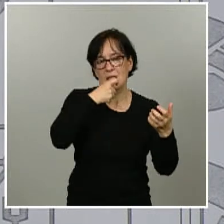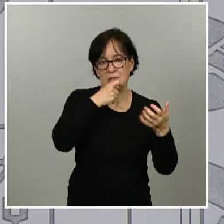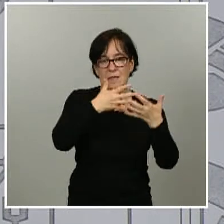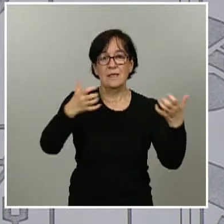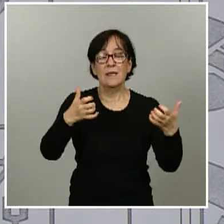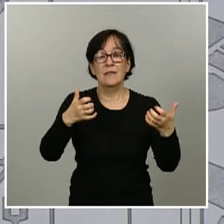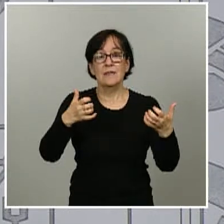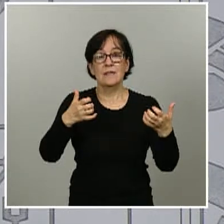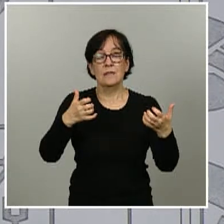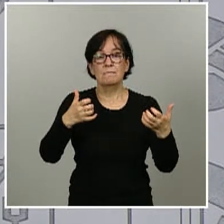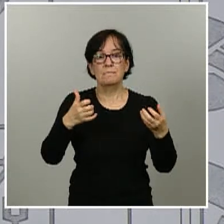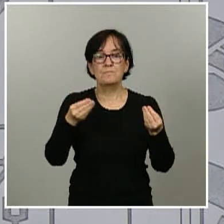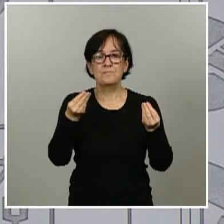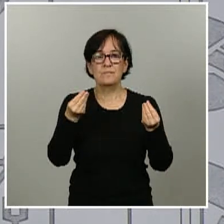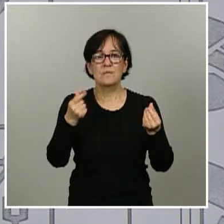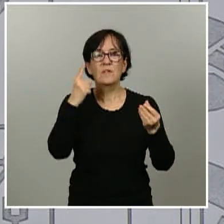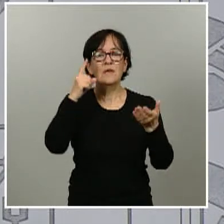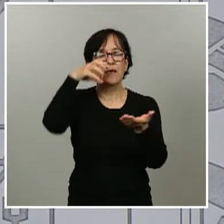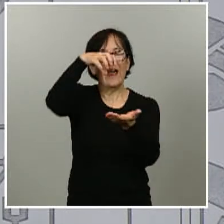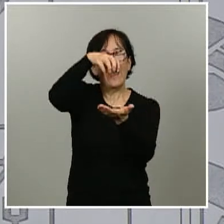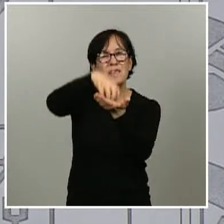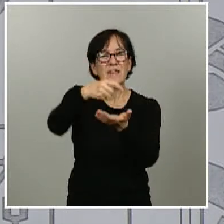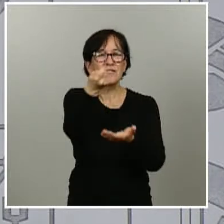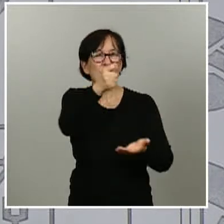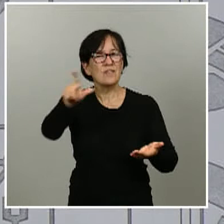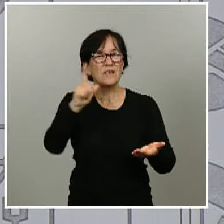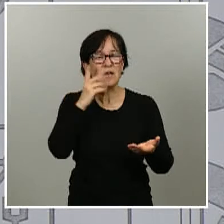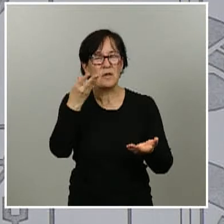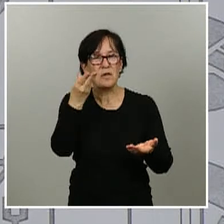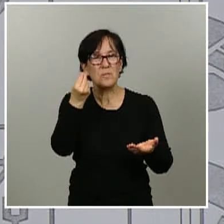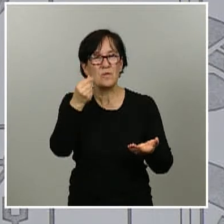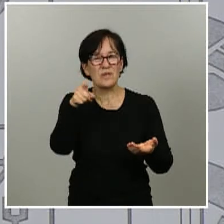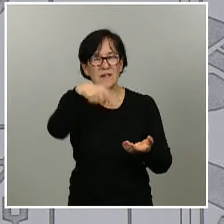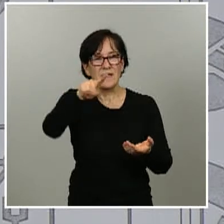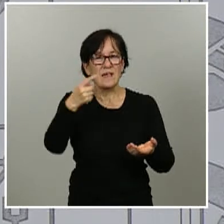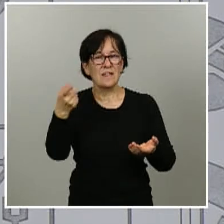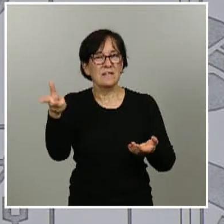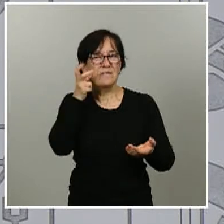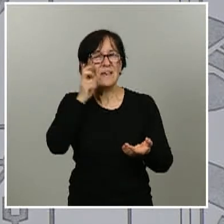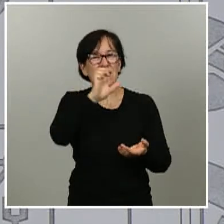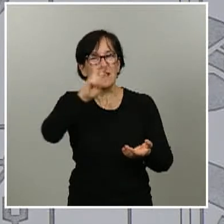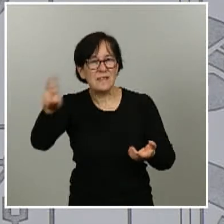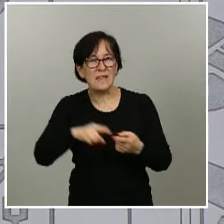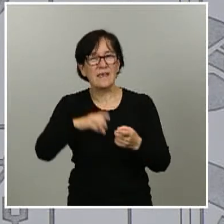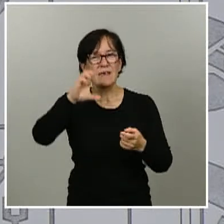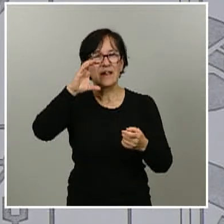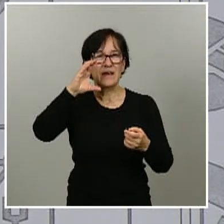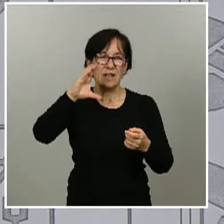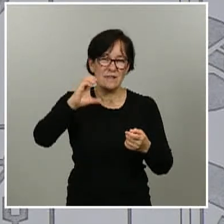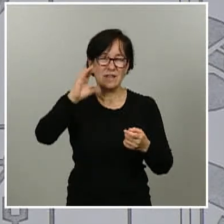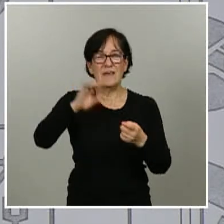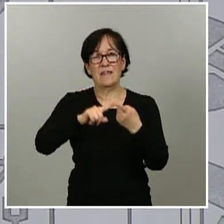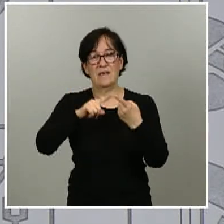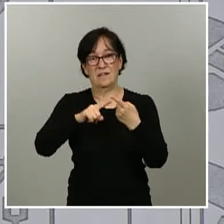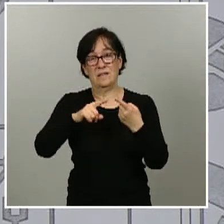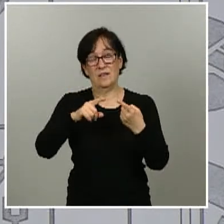Es un centro equivalente al que muchos de ustedes a lo mejor han oído hablar de Estados Unidos, el CDC o los CDC de Estados